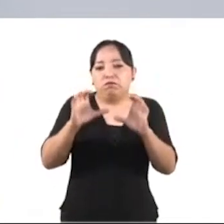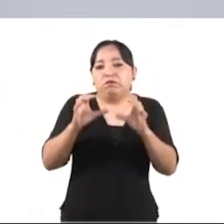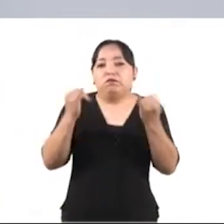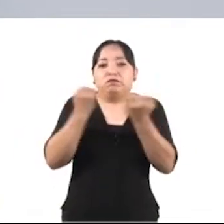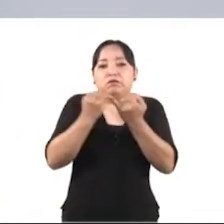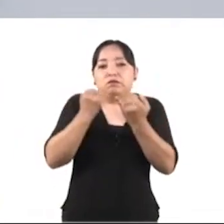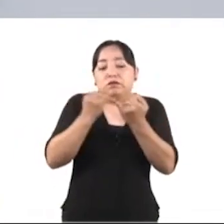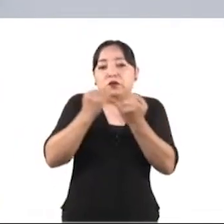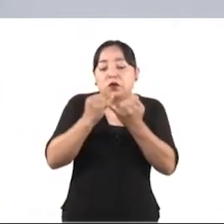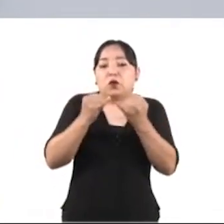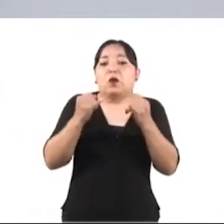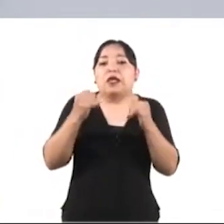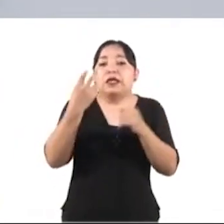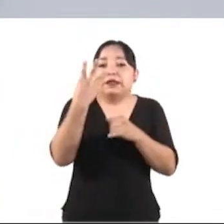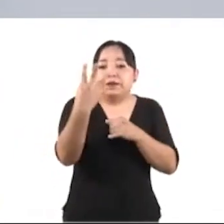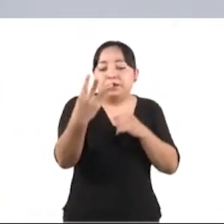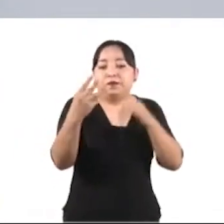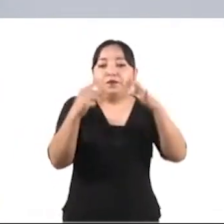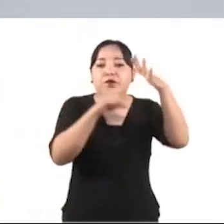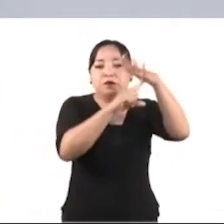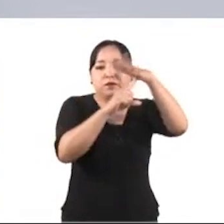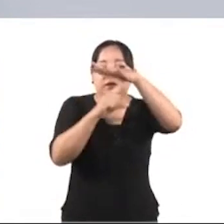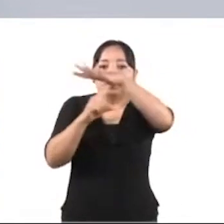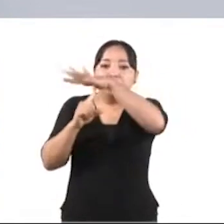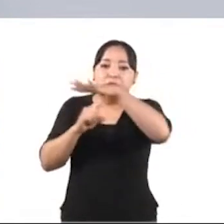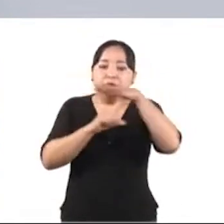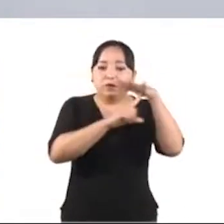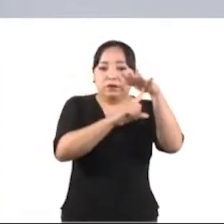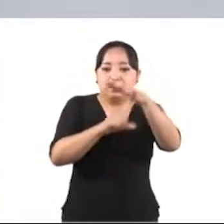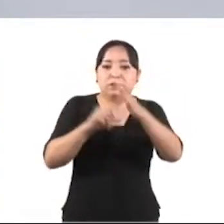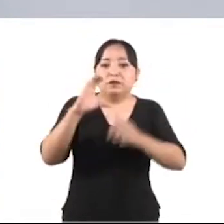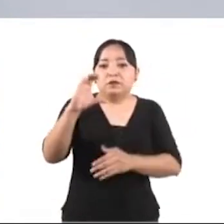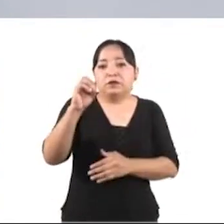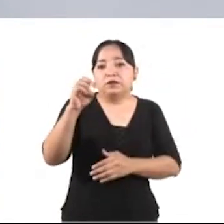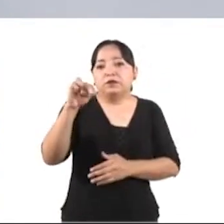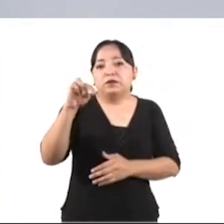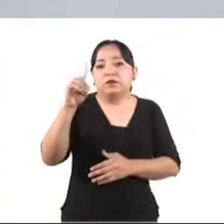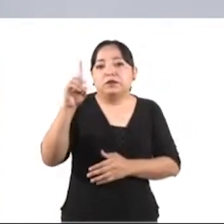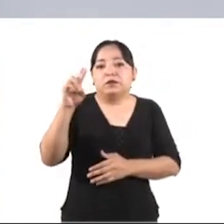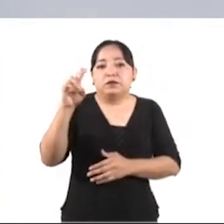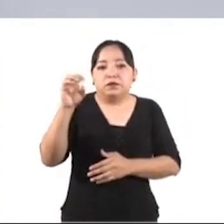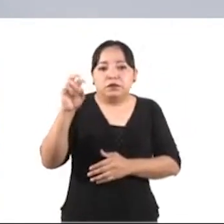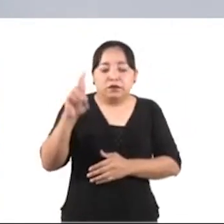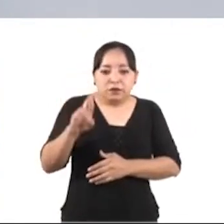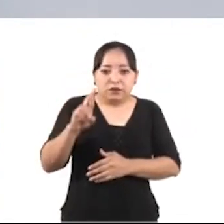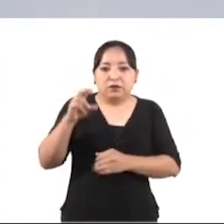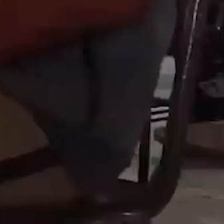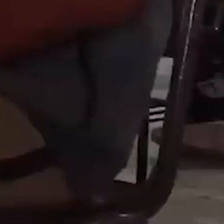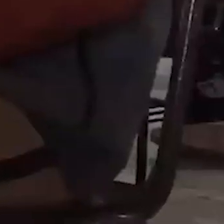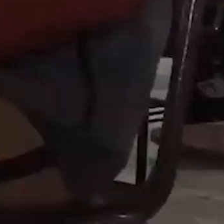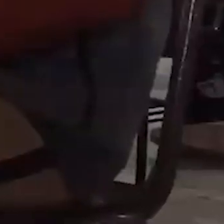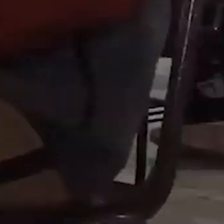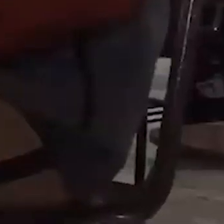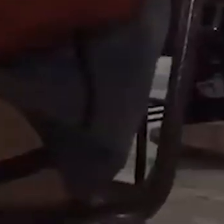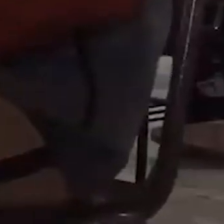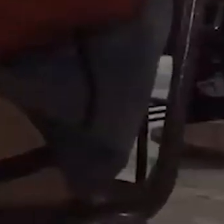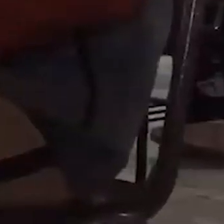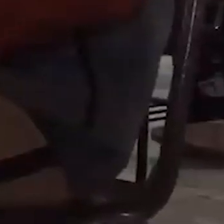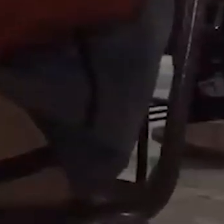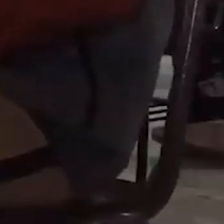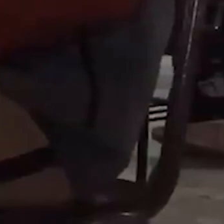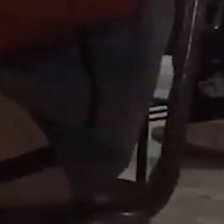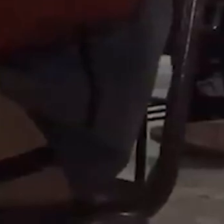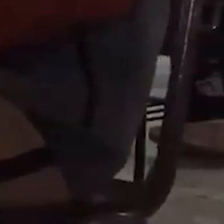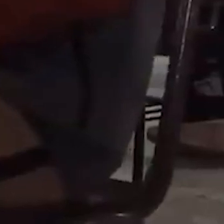señaló que también se contará con tres helicópteros del equipo condones de la secretaria de seguridad ciudadana además 200 uniformados